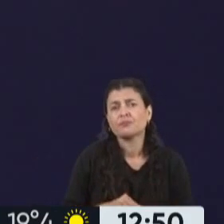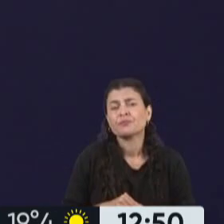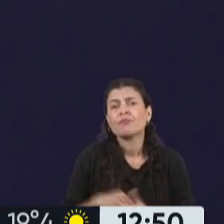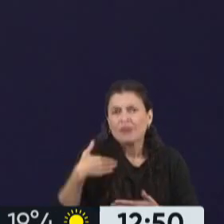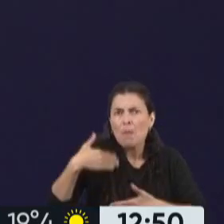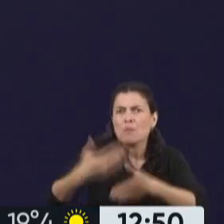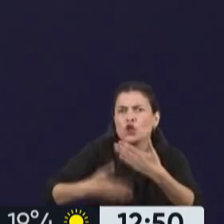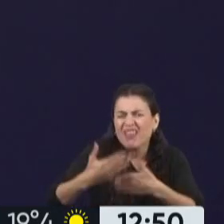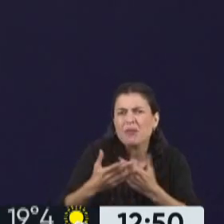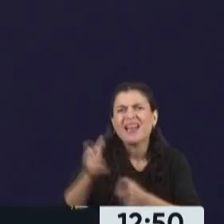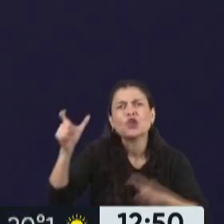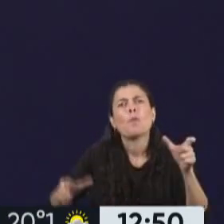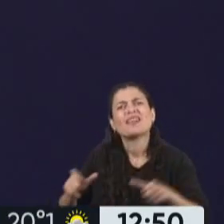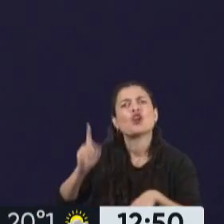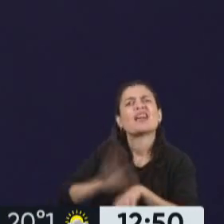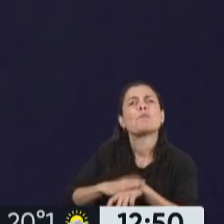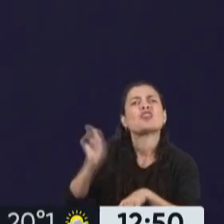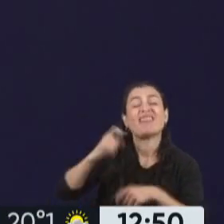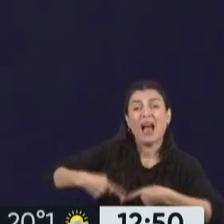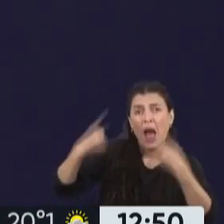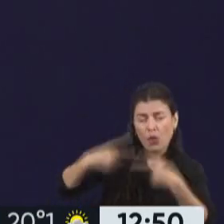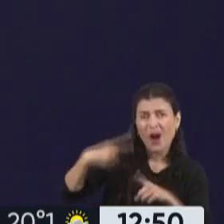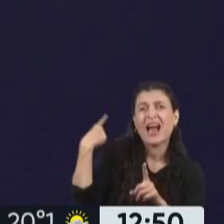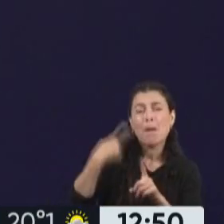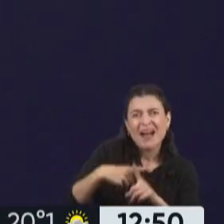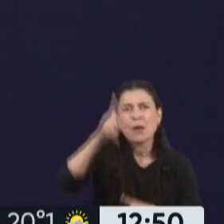el procedimiento participó tanto aduana como